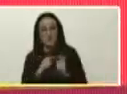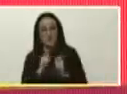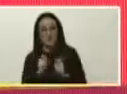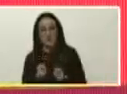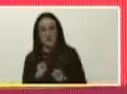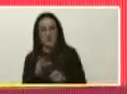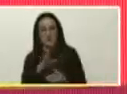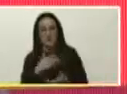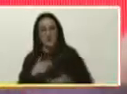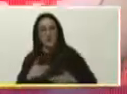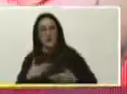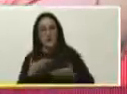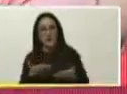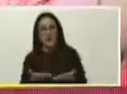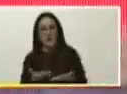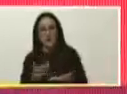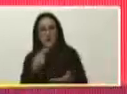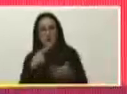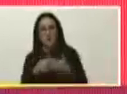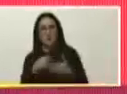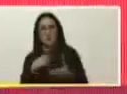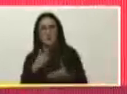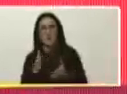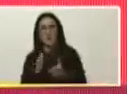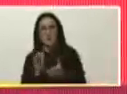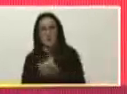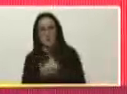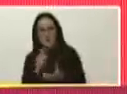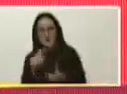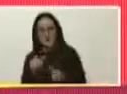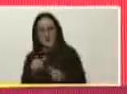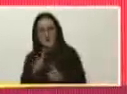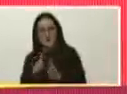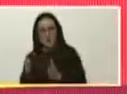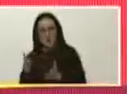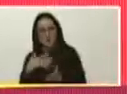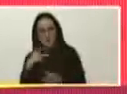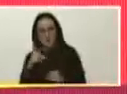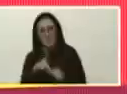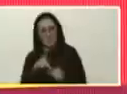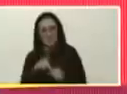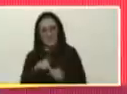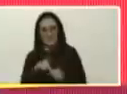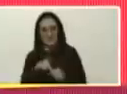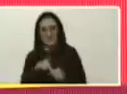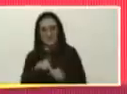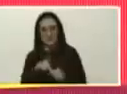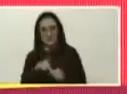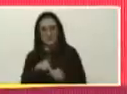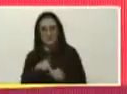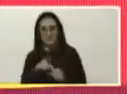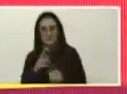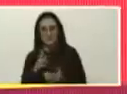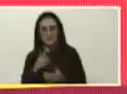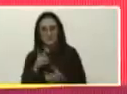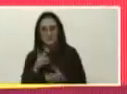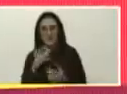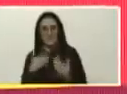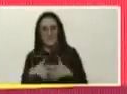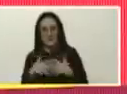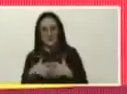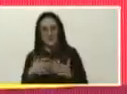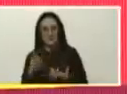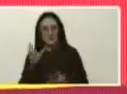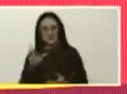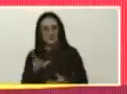usted un obsequio, a nombre de mis compañeros trabajadores de PDVSA, de Pequivén. Está con